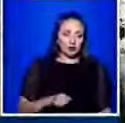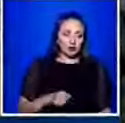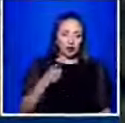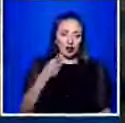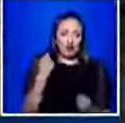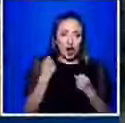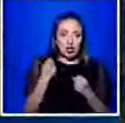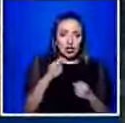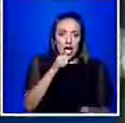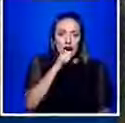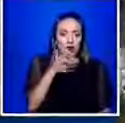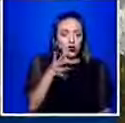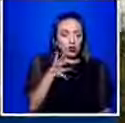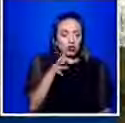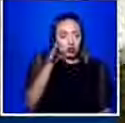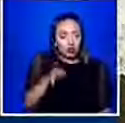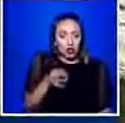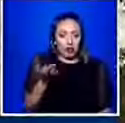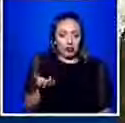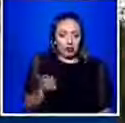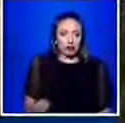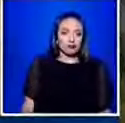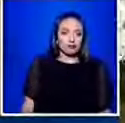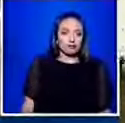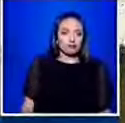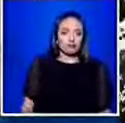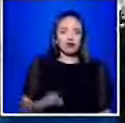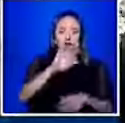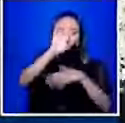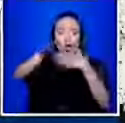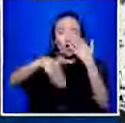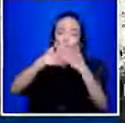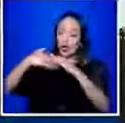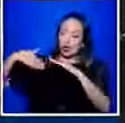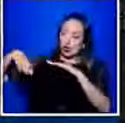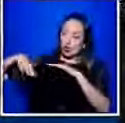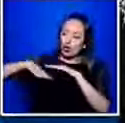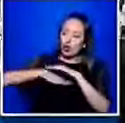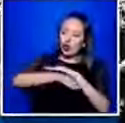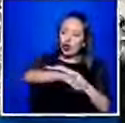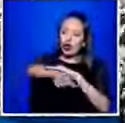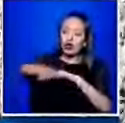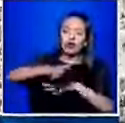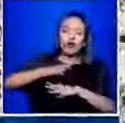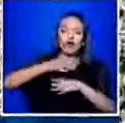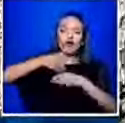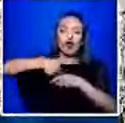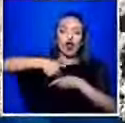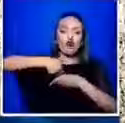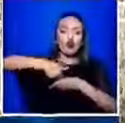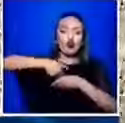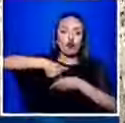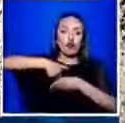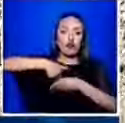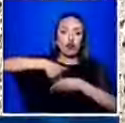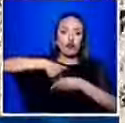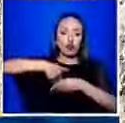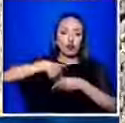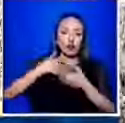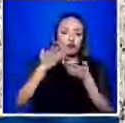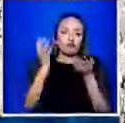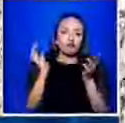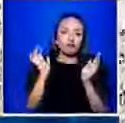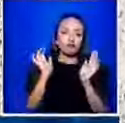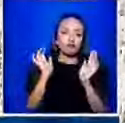el, como debería haber sido, ¿no? Entonces, todito esto va aflojando, va el adoquín. Yo no